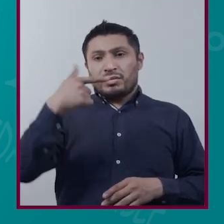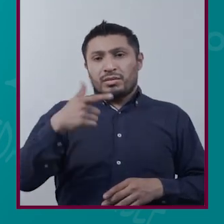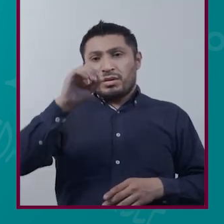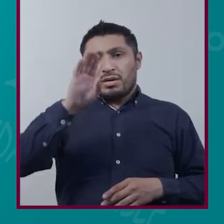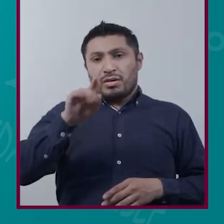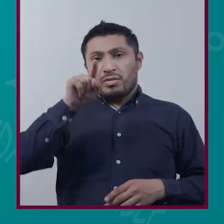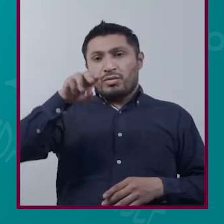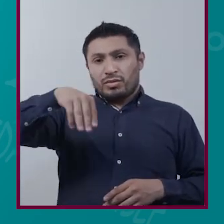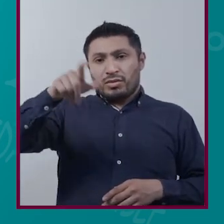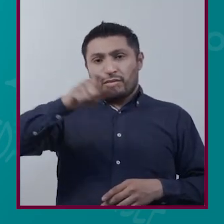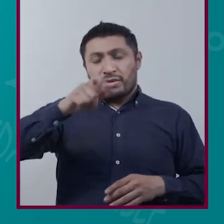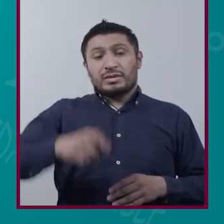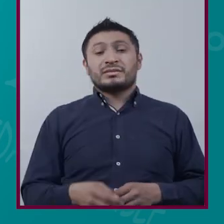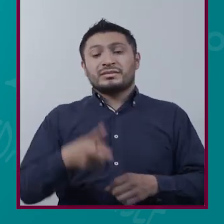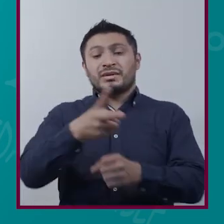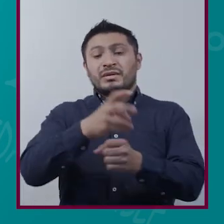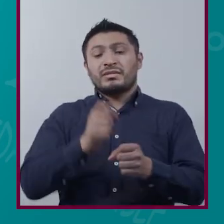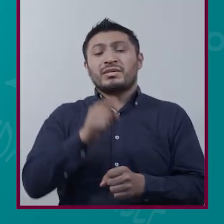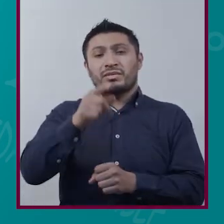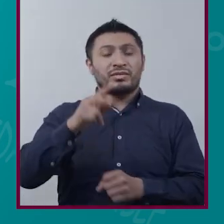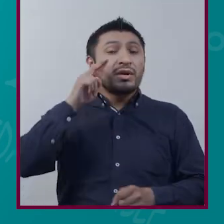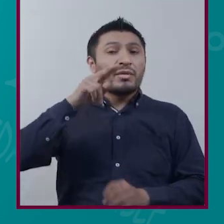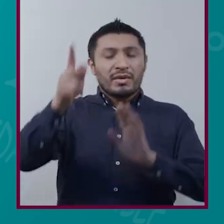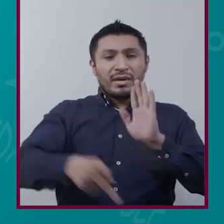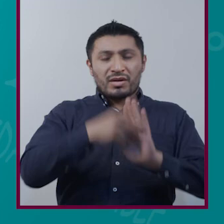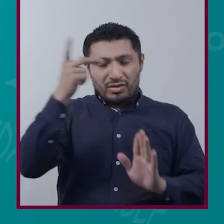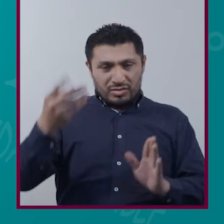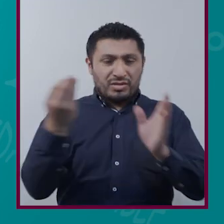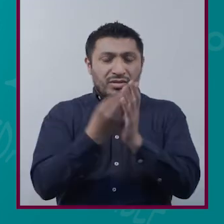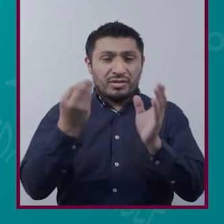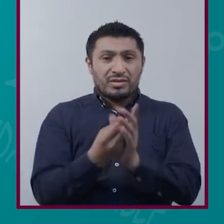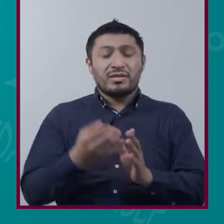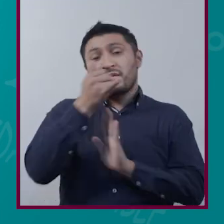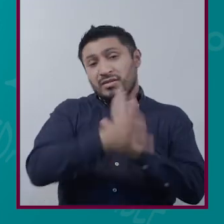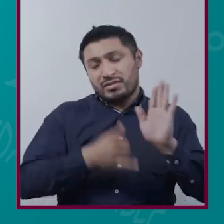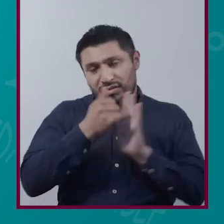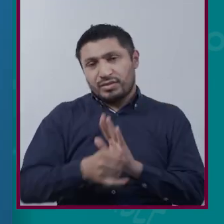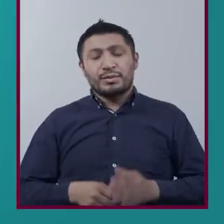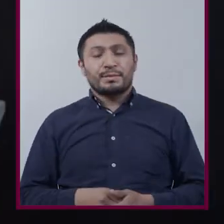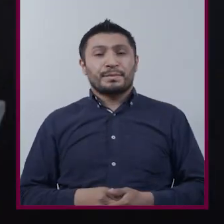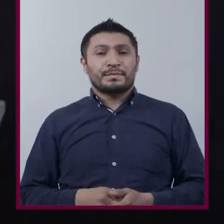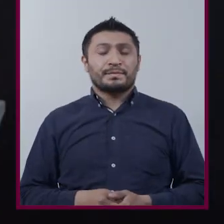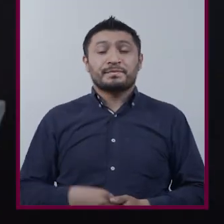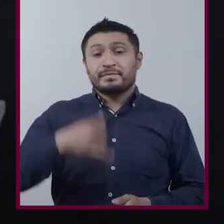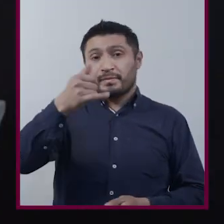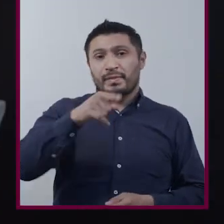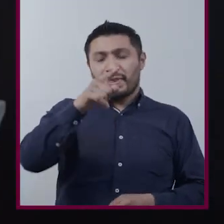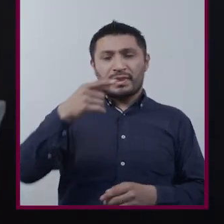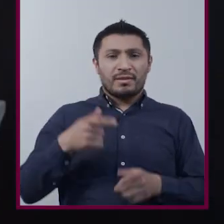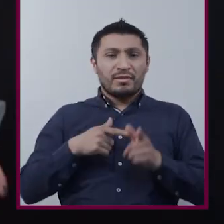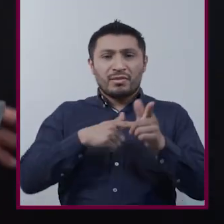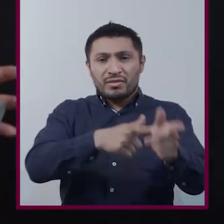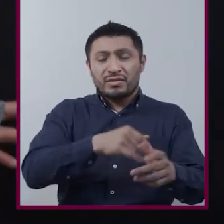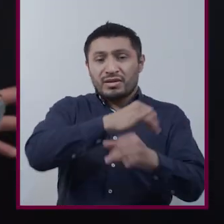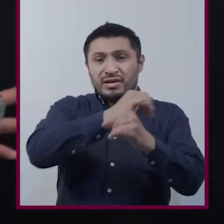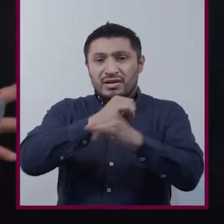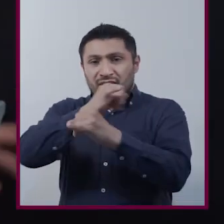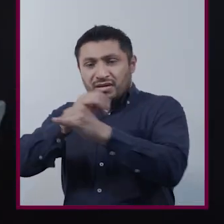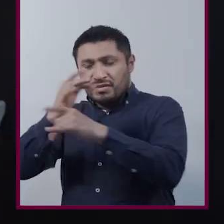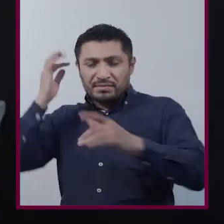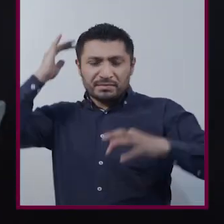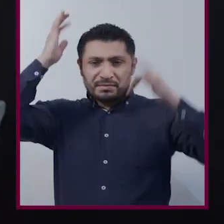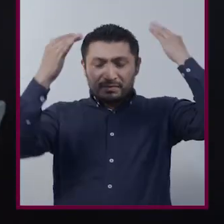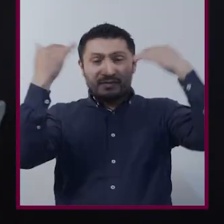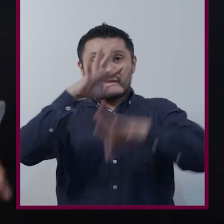jovenesencasa.cep.gov.mx. Te invitamos a ver nuevamente este programa a través de nuestro canal de YouTube y a seguir reflexionando en torno